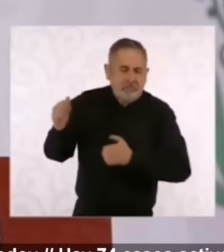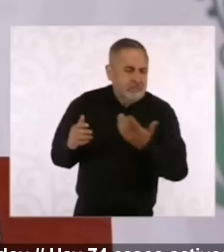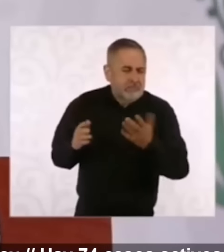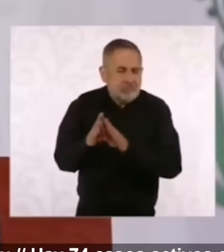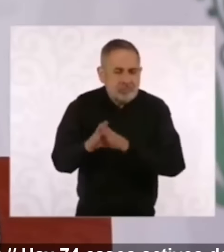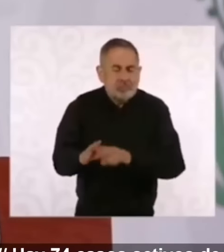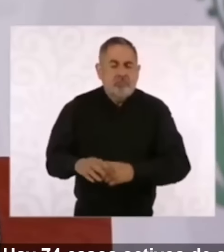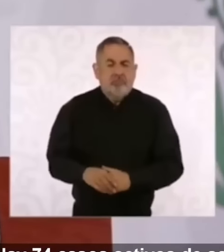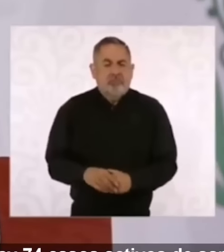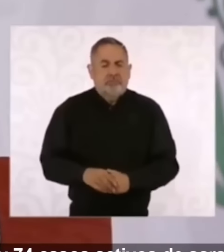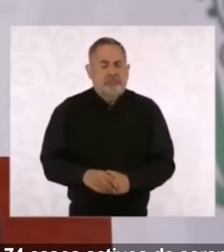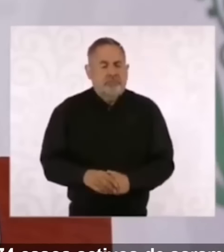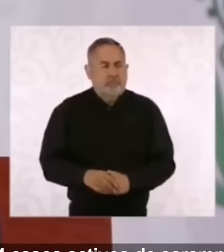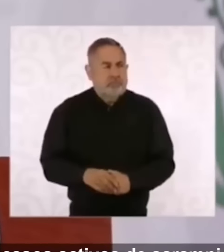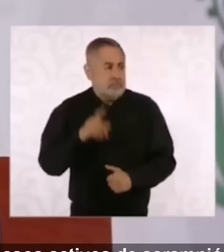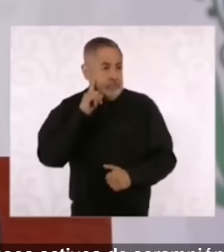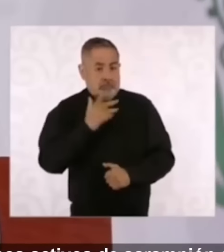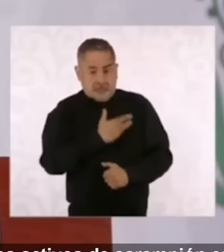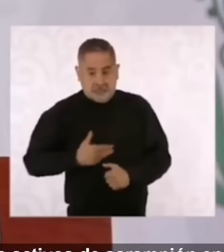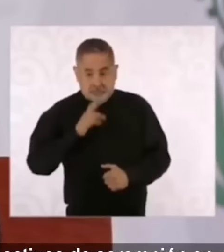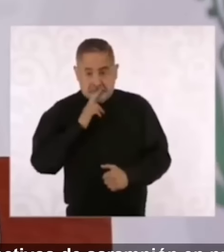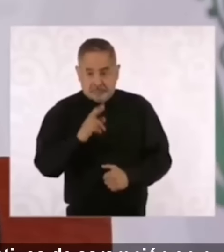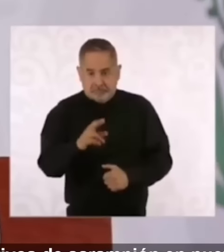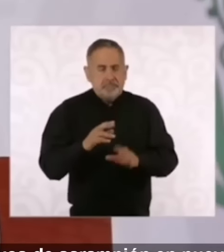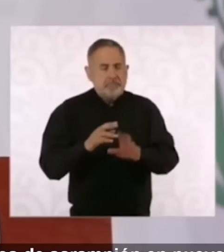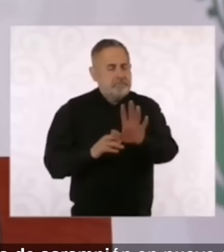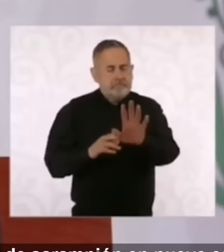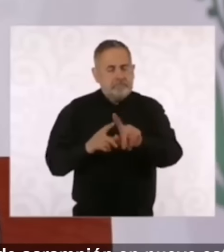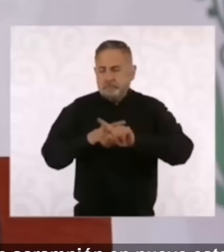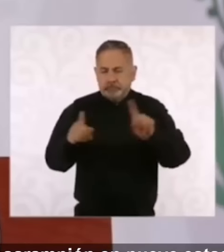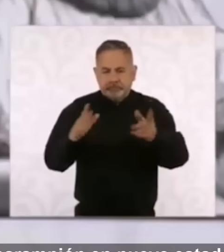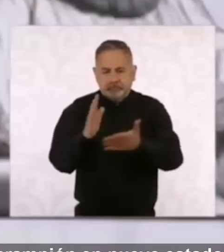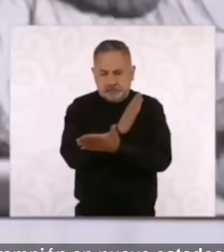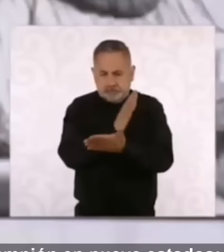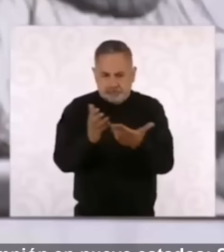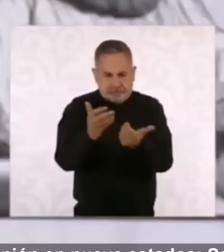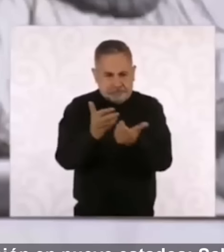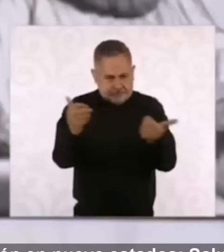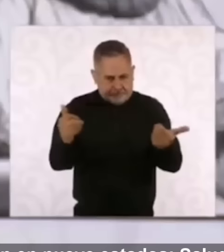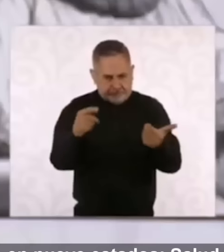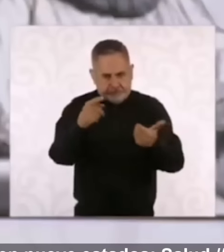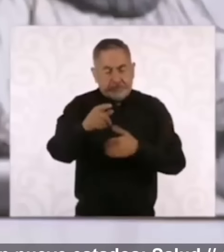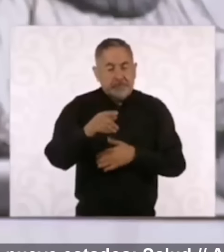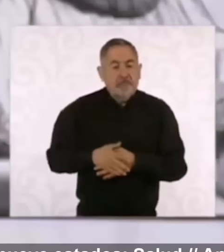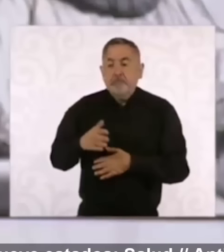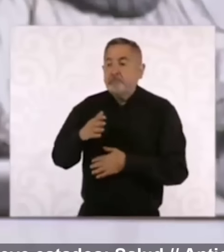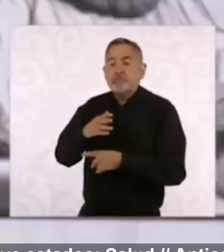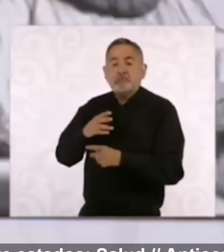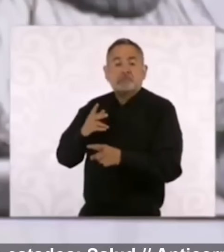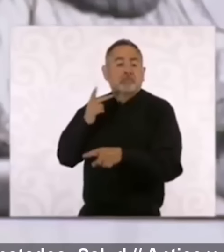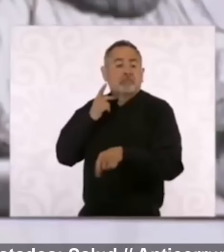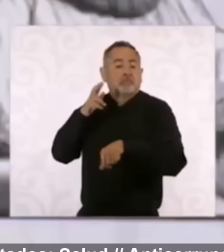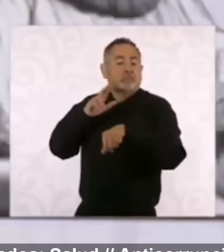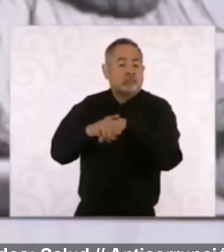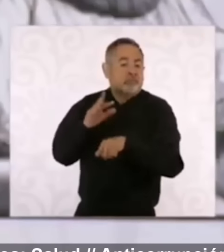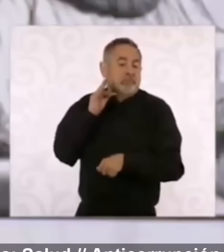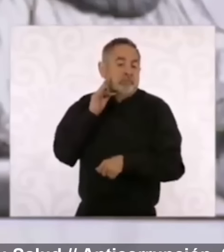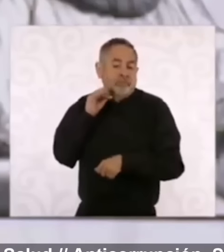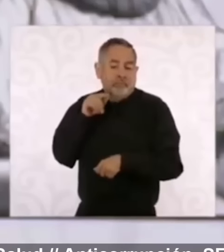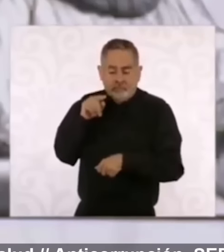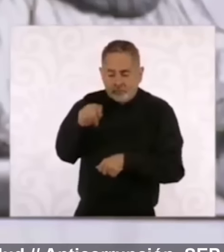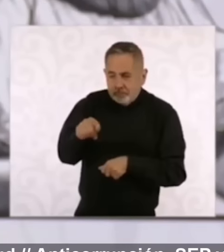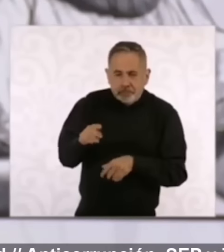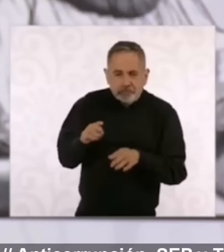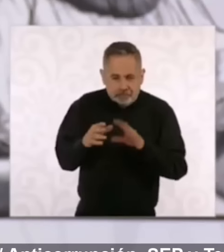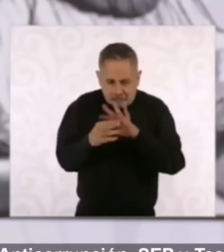separados, no tiene que ver con jóvenes construyendo el futuro. El esquema que da la procuradora fiscal es un esquema de